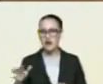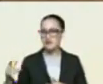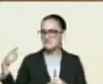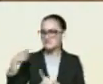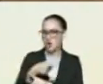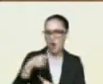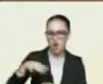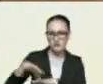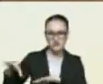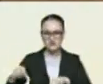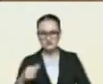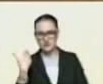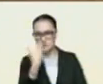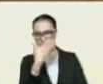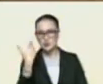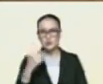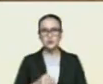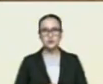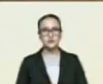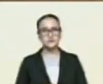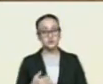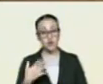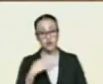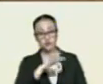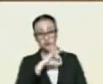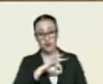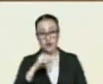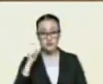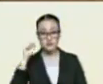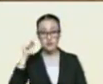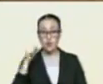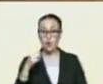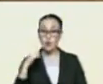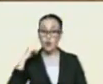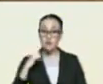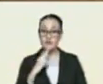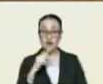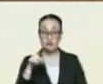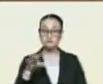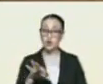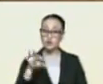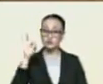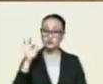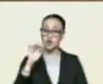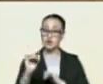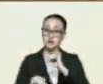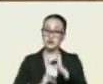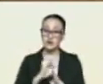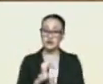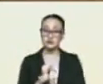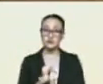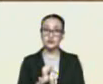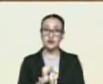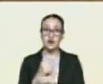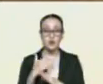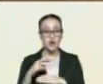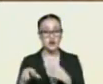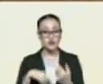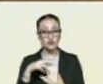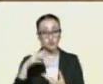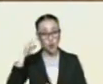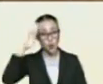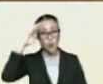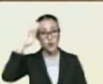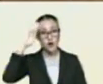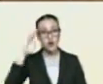al trazado por el capitalismo. Que el socialismo bolivariano es una opción, y es una opción internacional como lo es la revolución